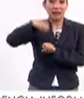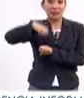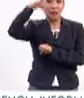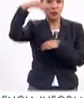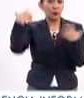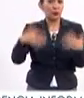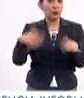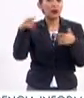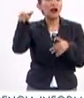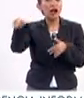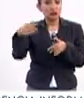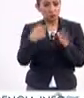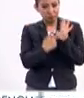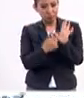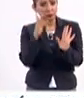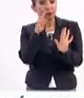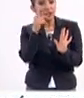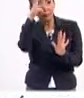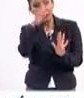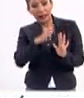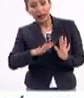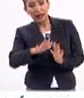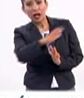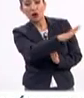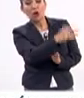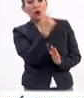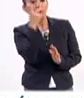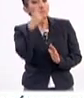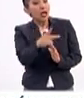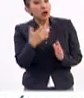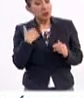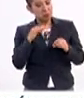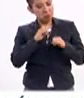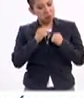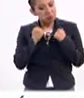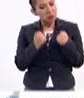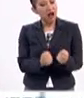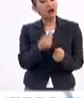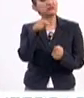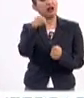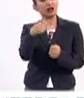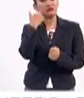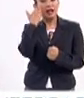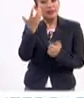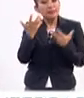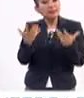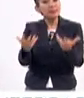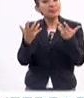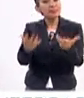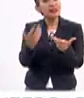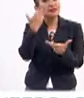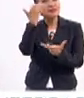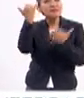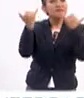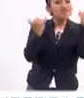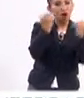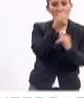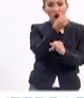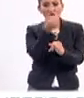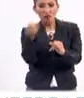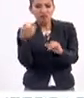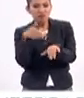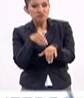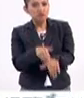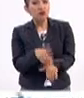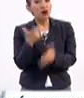maravilla. Y eso nos da una muestra de nuestro México, claro. Un México empoderado, un México con ganas, sí. Emprendedor,